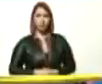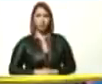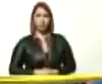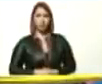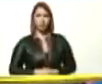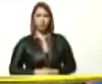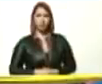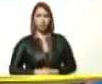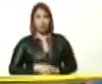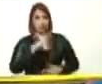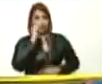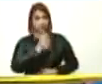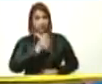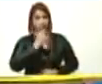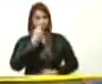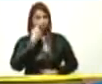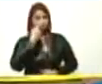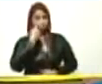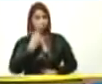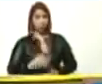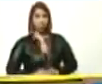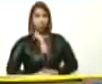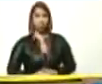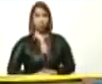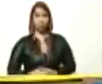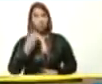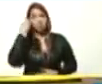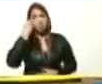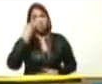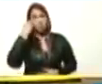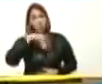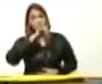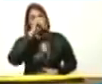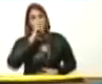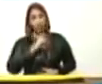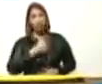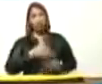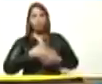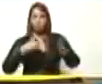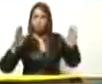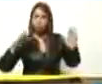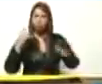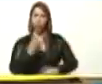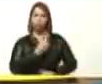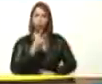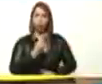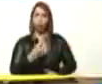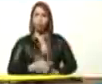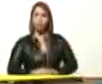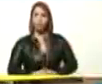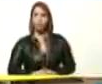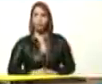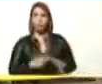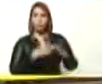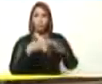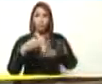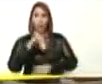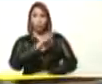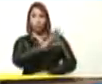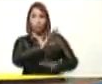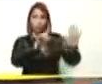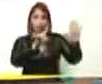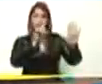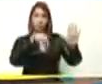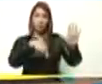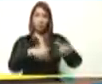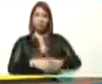es una tarea pendiente creo que este año se presta no sólo para la la brigada dos cinco seis sino para